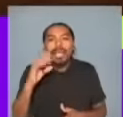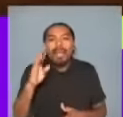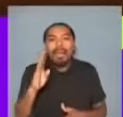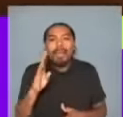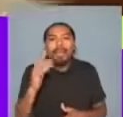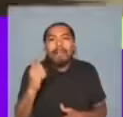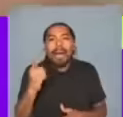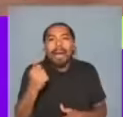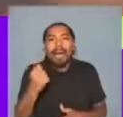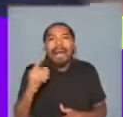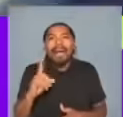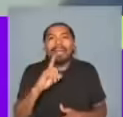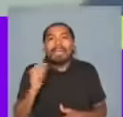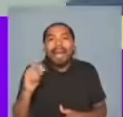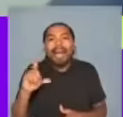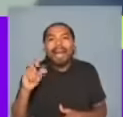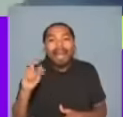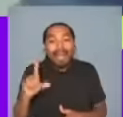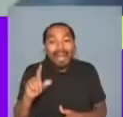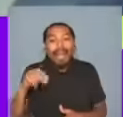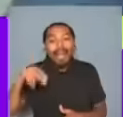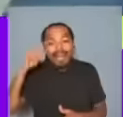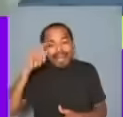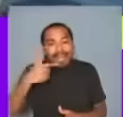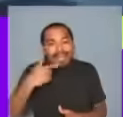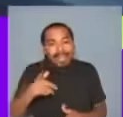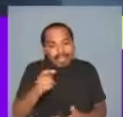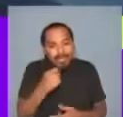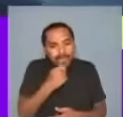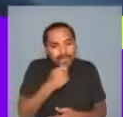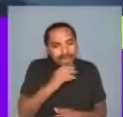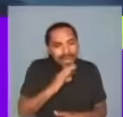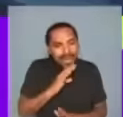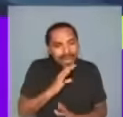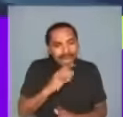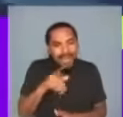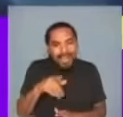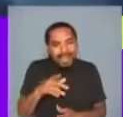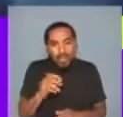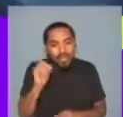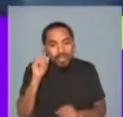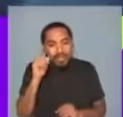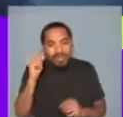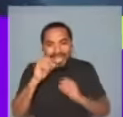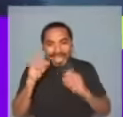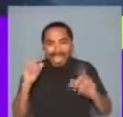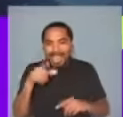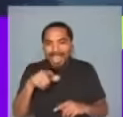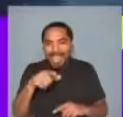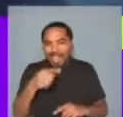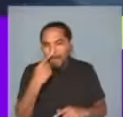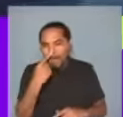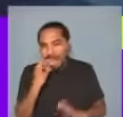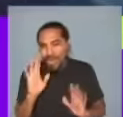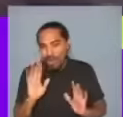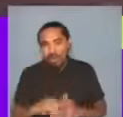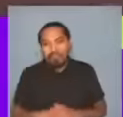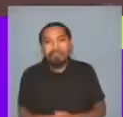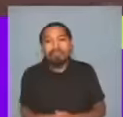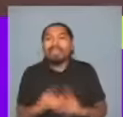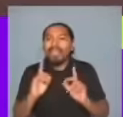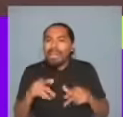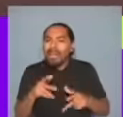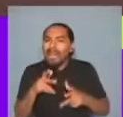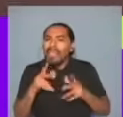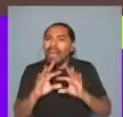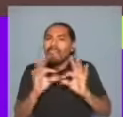Sí. Pero eso fue invento de él. Claro, fue Luis Batallanes. Y también esto de me voy a la Mendieta. Me voy a la Mendieta.